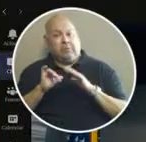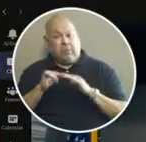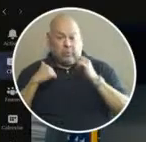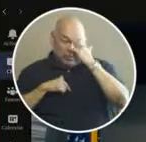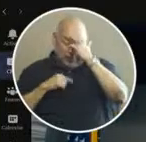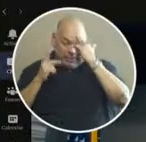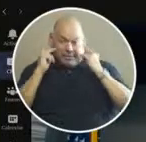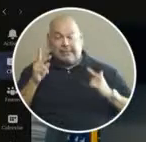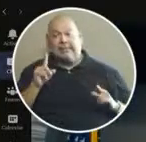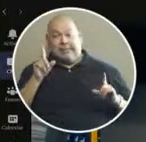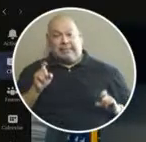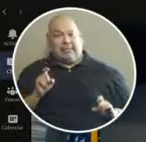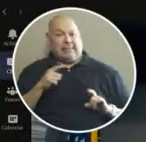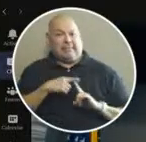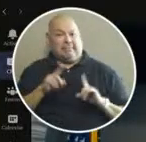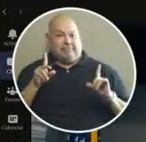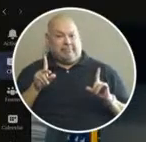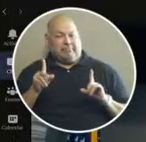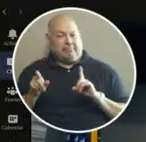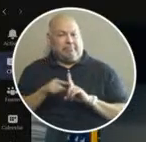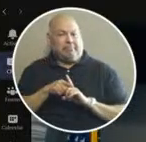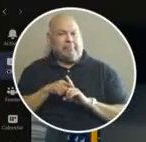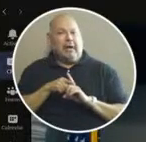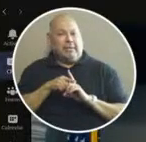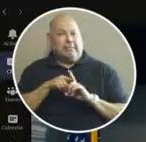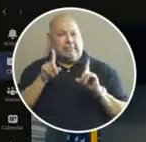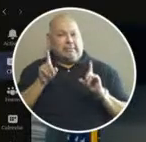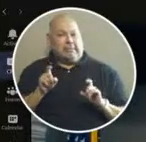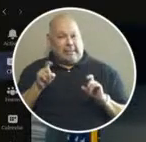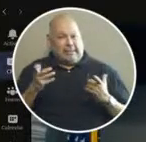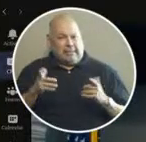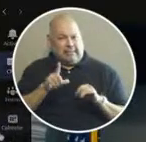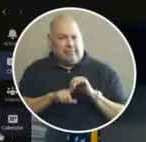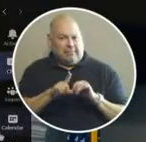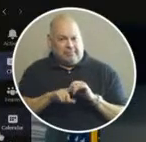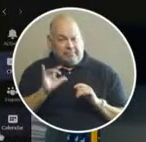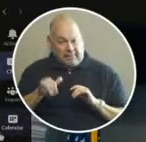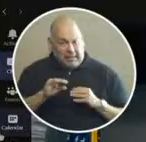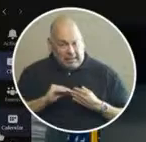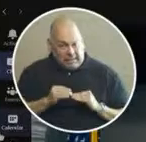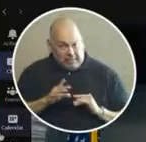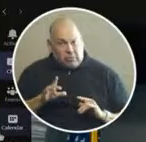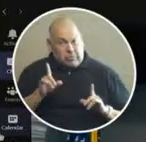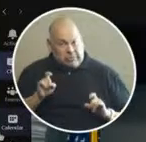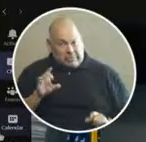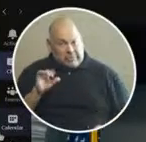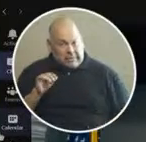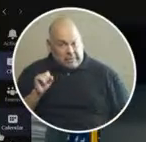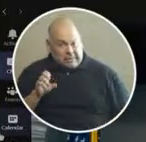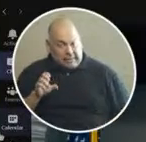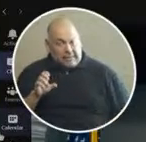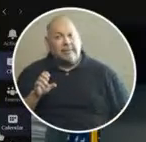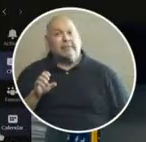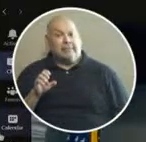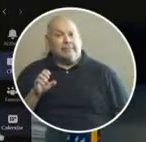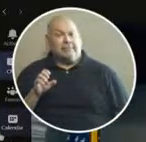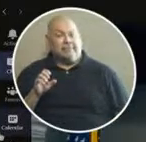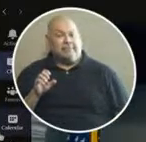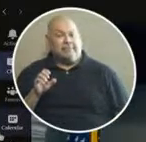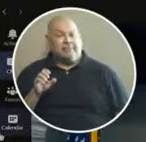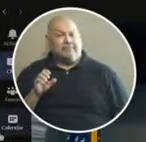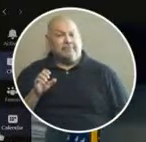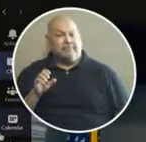viendo casos positivos en nuestra comunidad, este número de casos positivos ha disminuido en su velocidad.